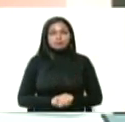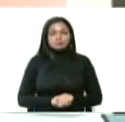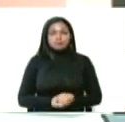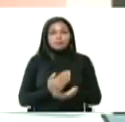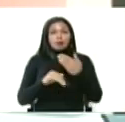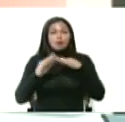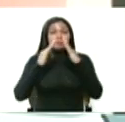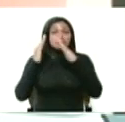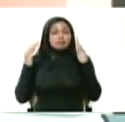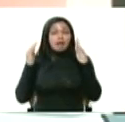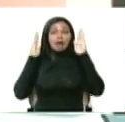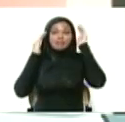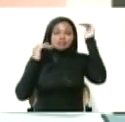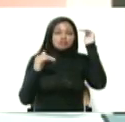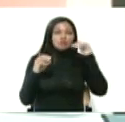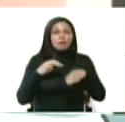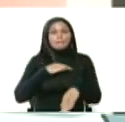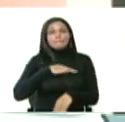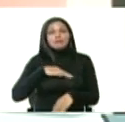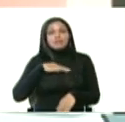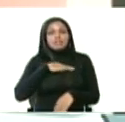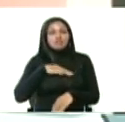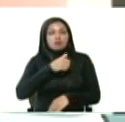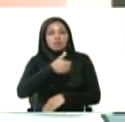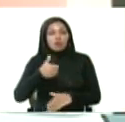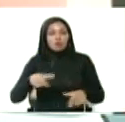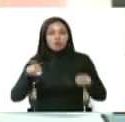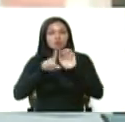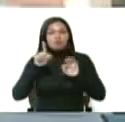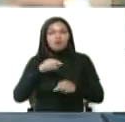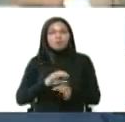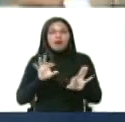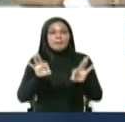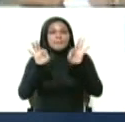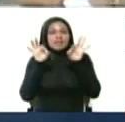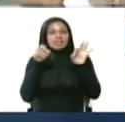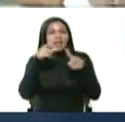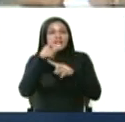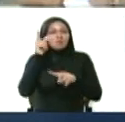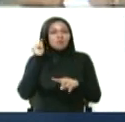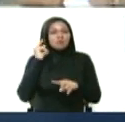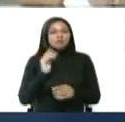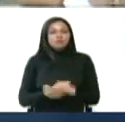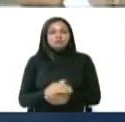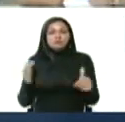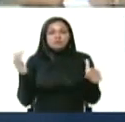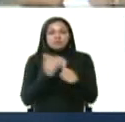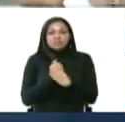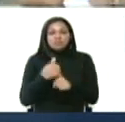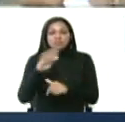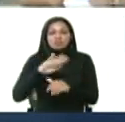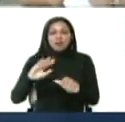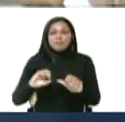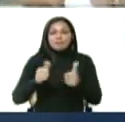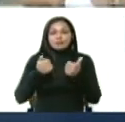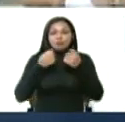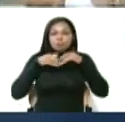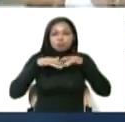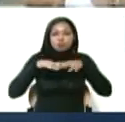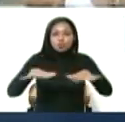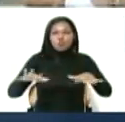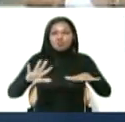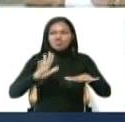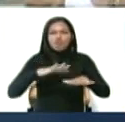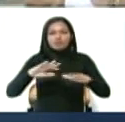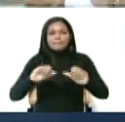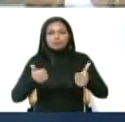atender, vicepresidenta, ministro Alvarado, este caso de manera especial para encontrar, bueno, la fuente del contagio de